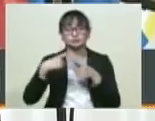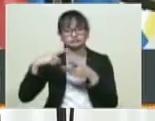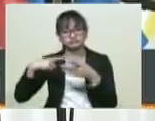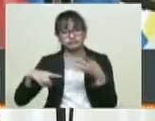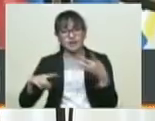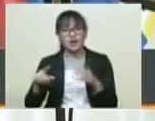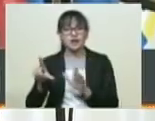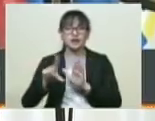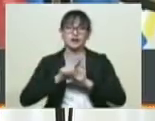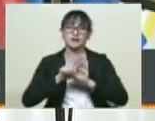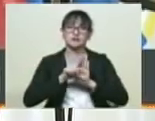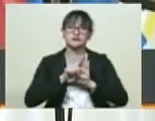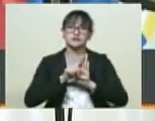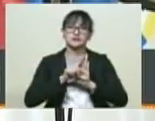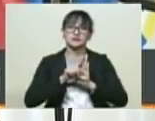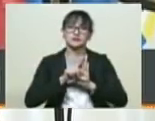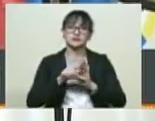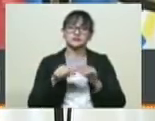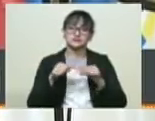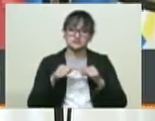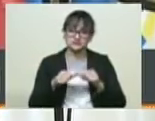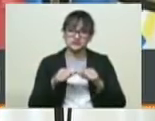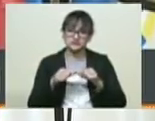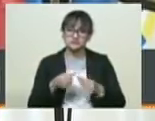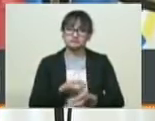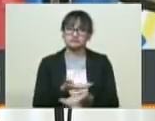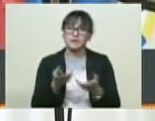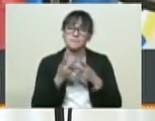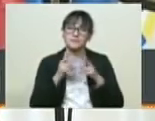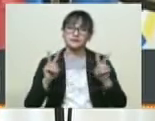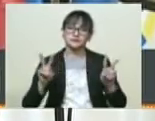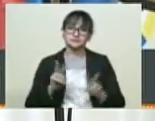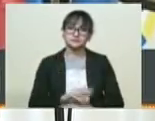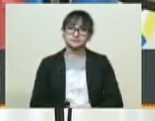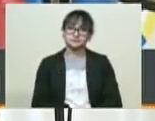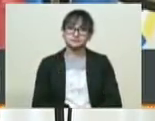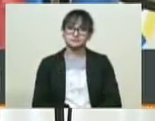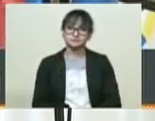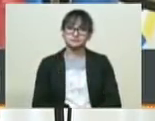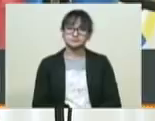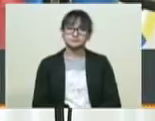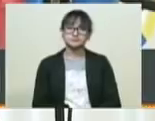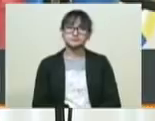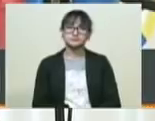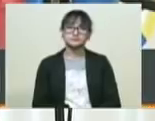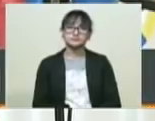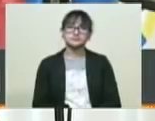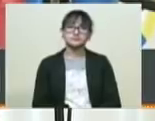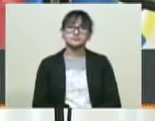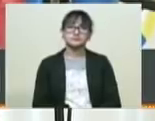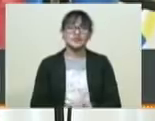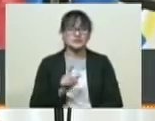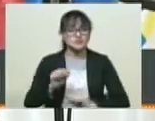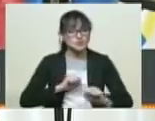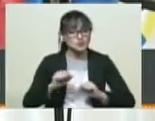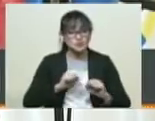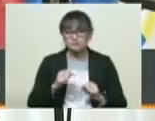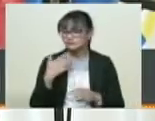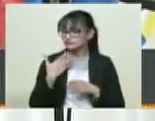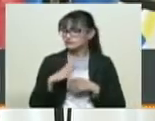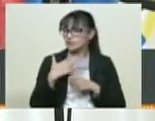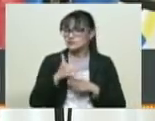República para seguir garantizando la paz. Tendremos que hacer todas las acciones que sean